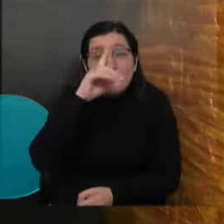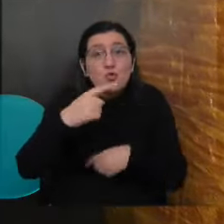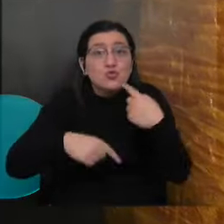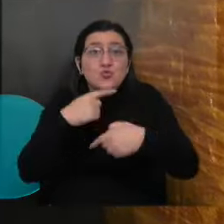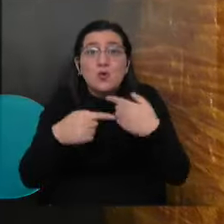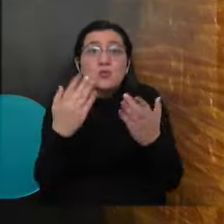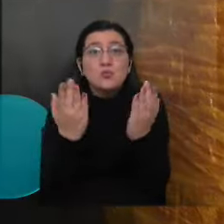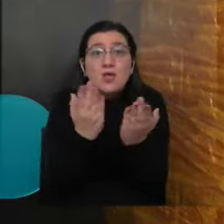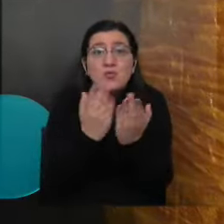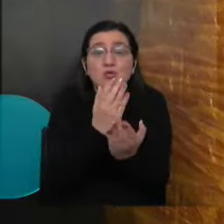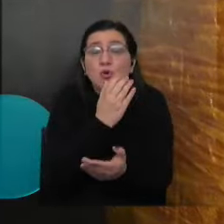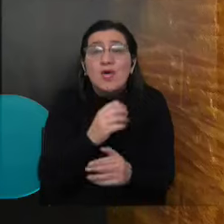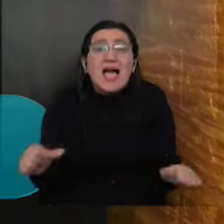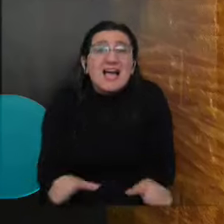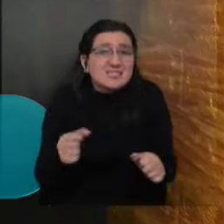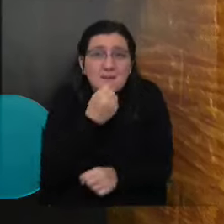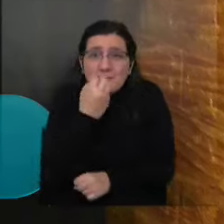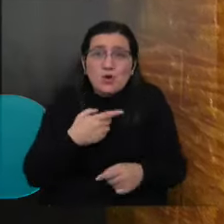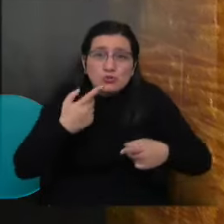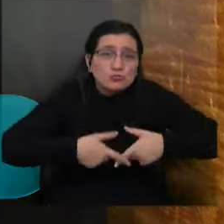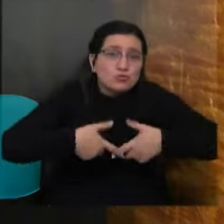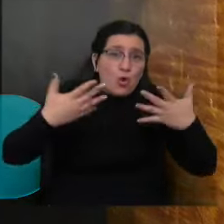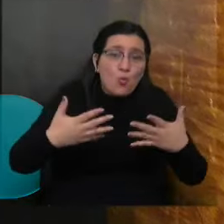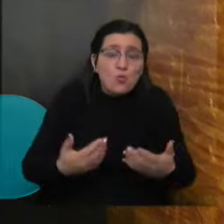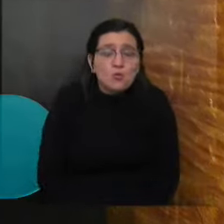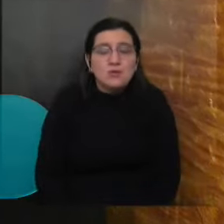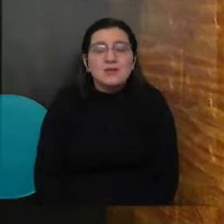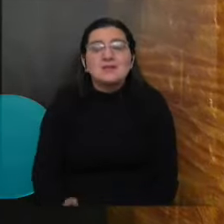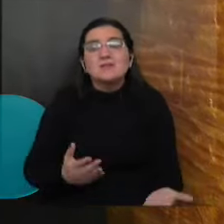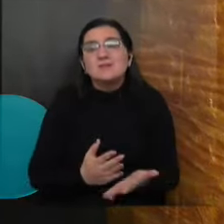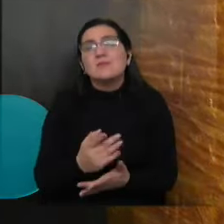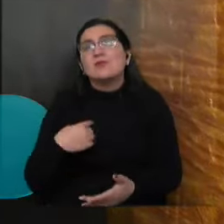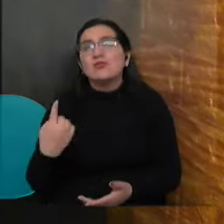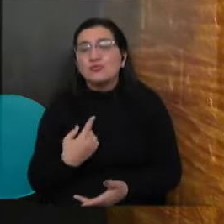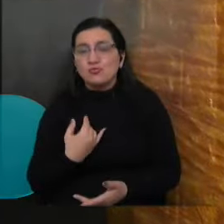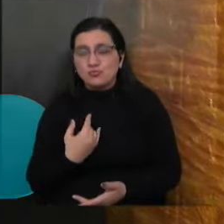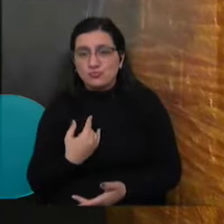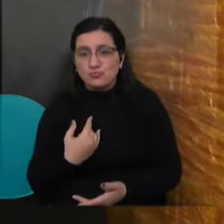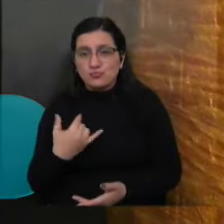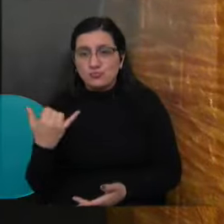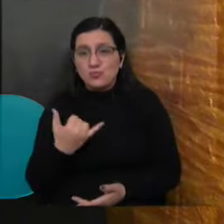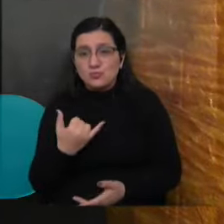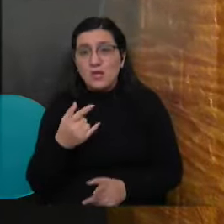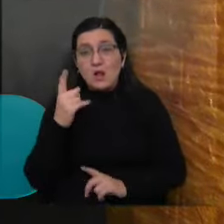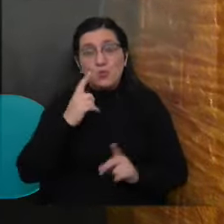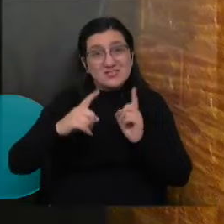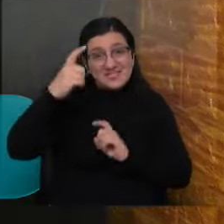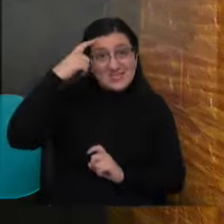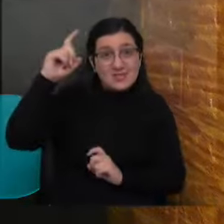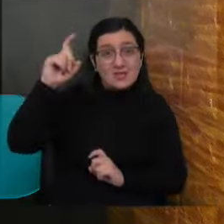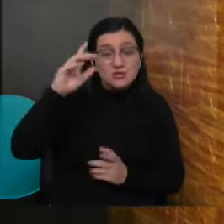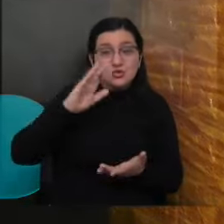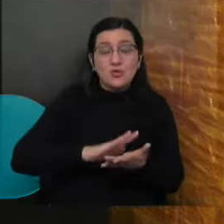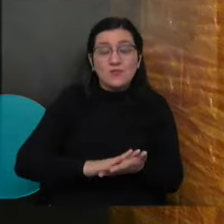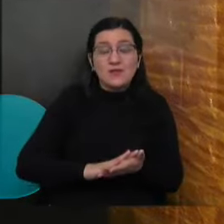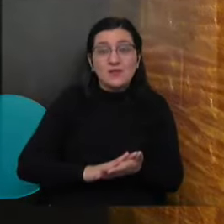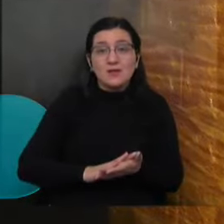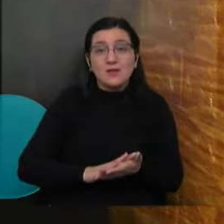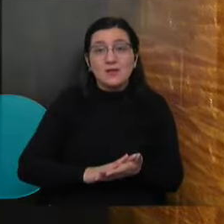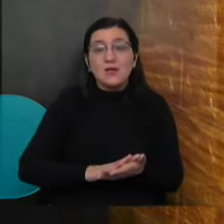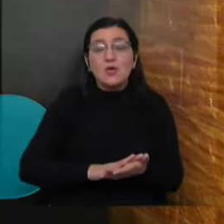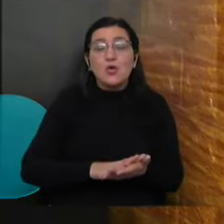show posible entendíamos también que nosotros siempre tuvimos eh algunos Pues yo siempre tuve algunos parámetros respecto de de qué somos viste